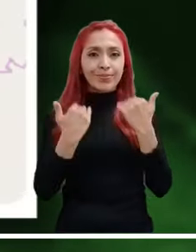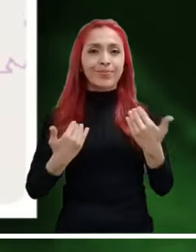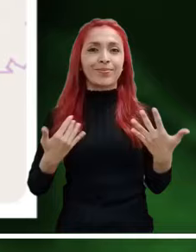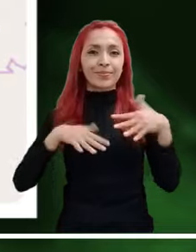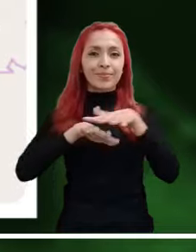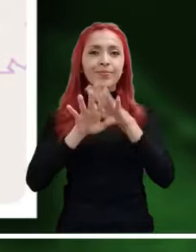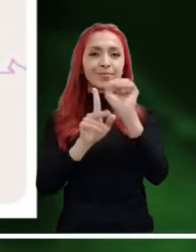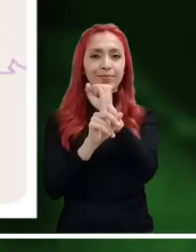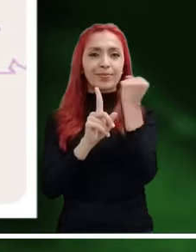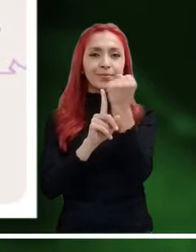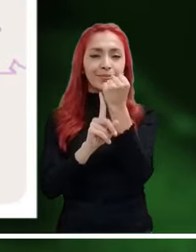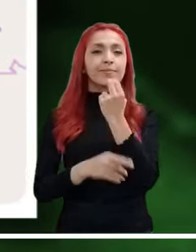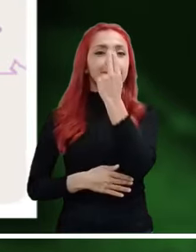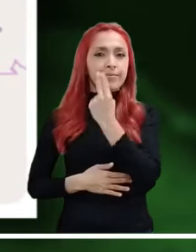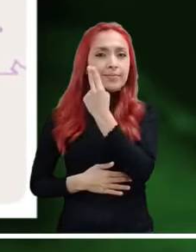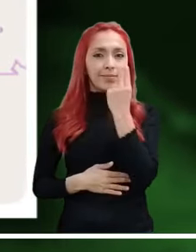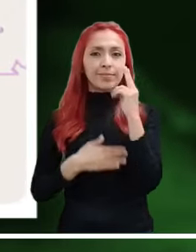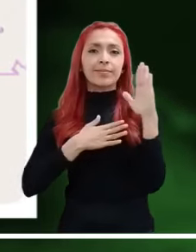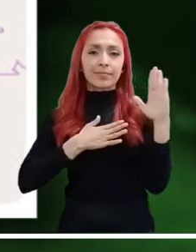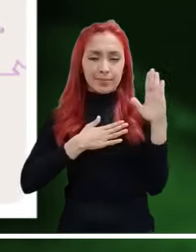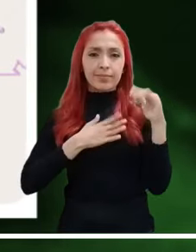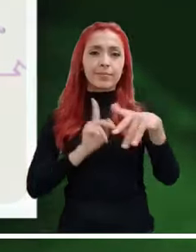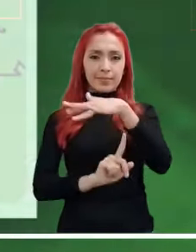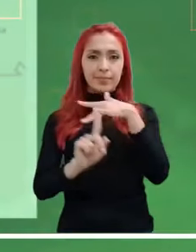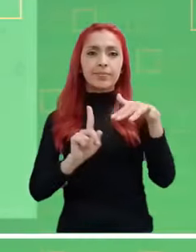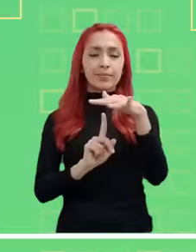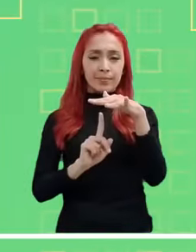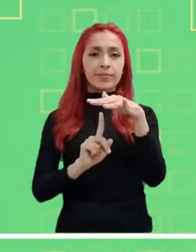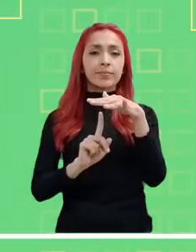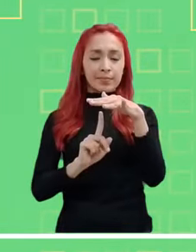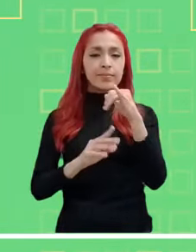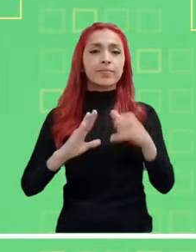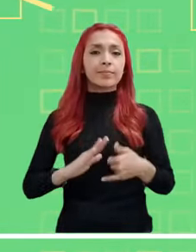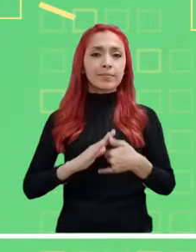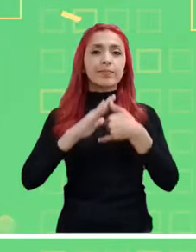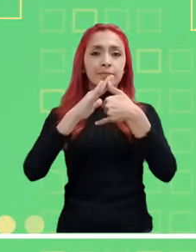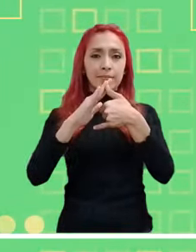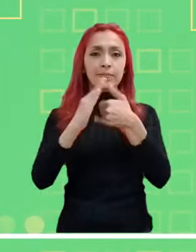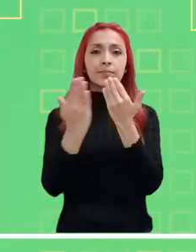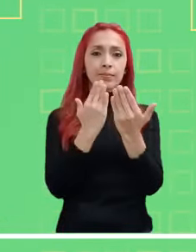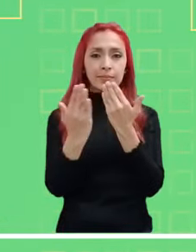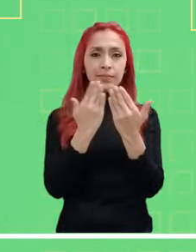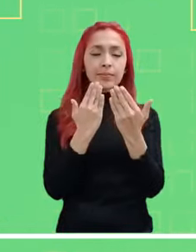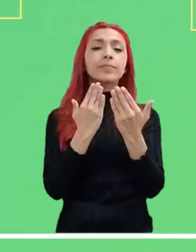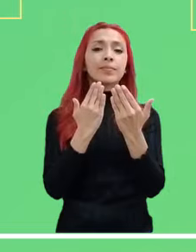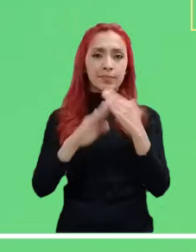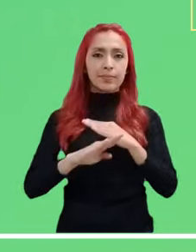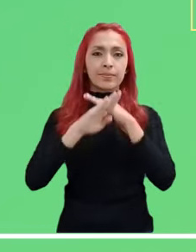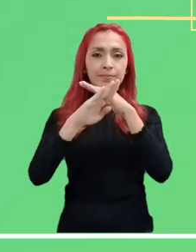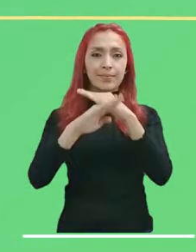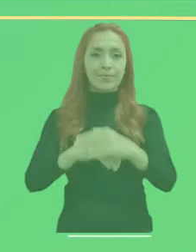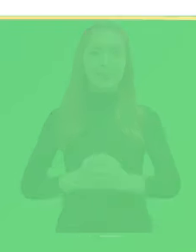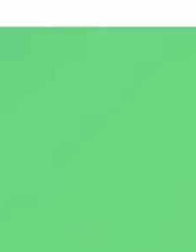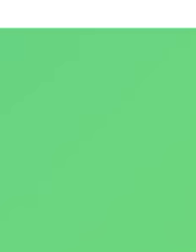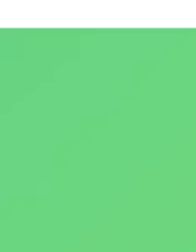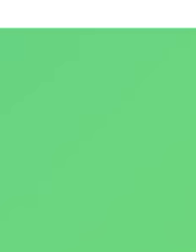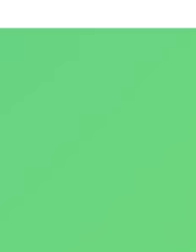Casanare, Meta, Arauca, Putumayo y Caquetá. Síguenos en nuestras redes sociales. Nuestro